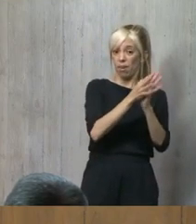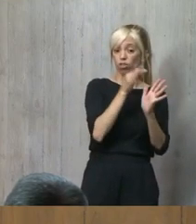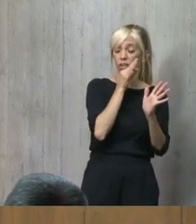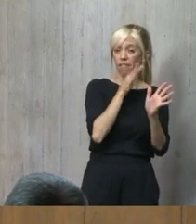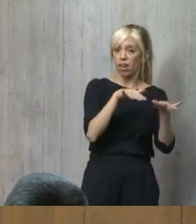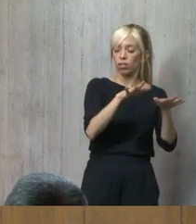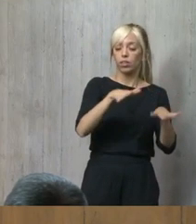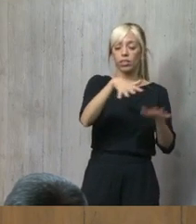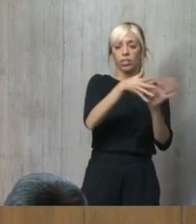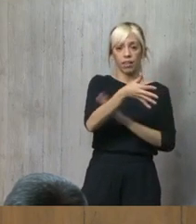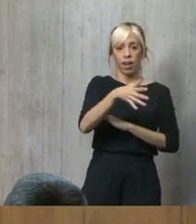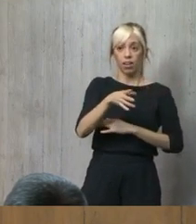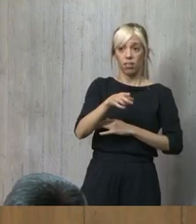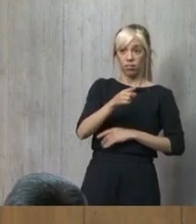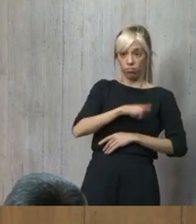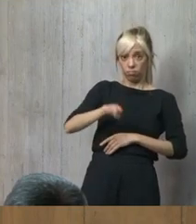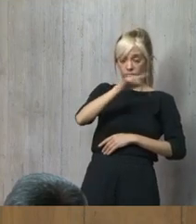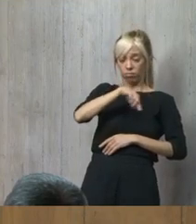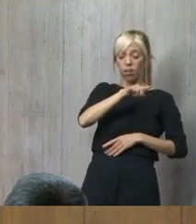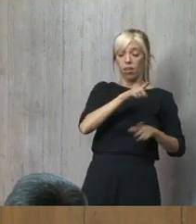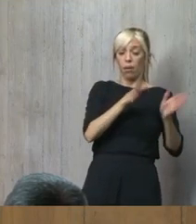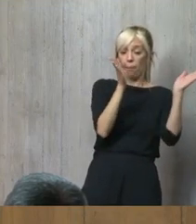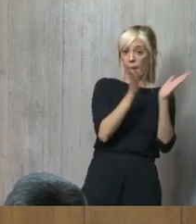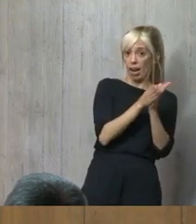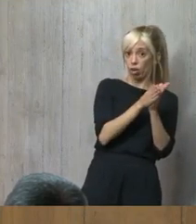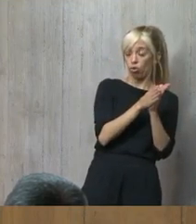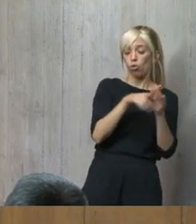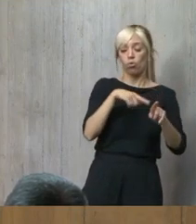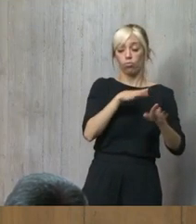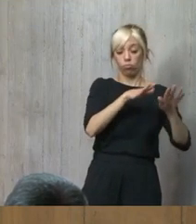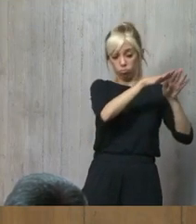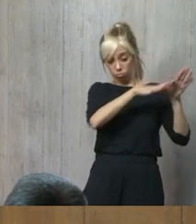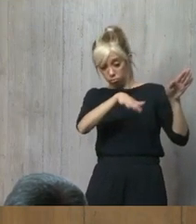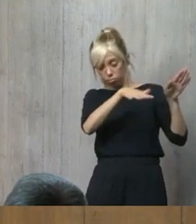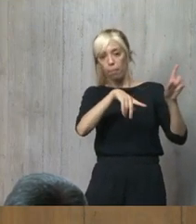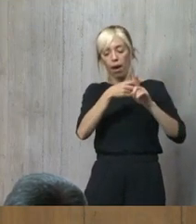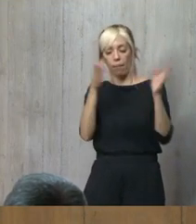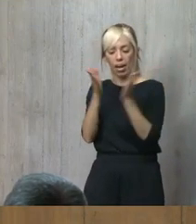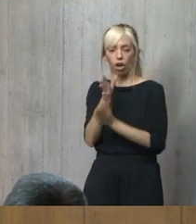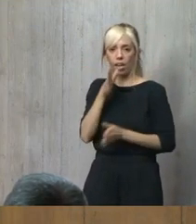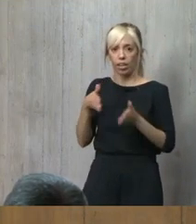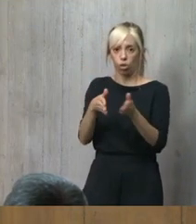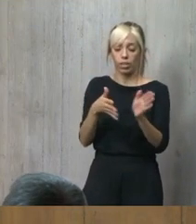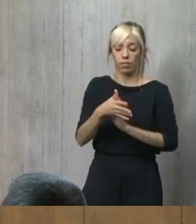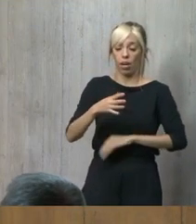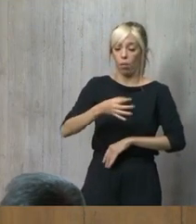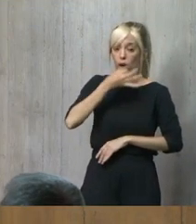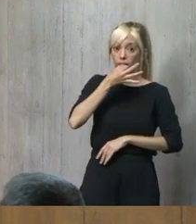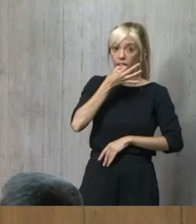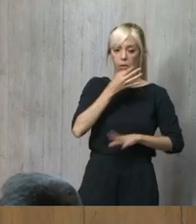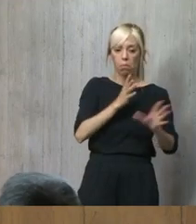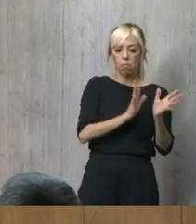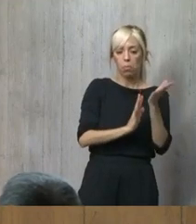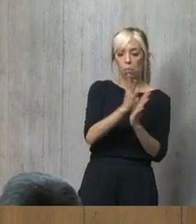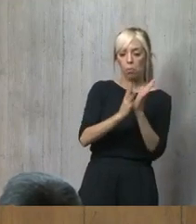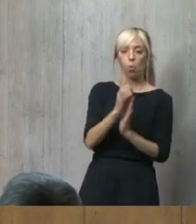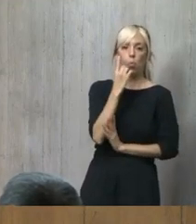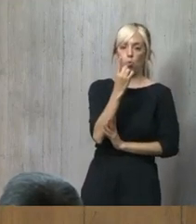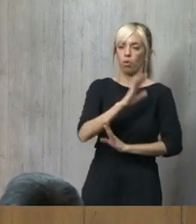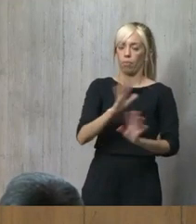que va desde los barrancos señalados hasta los barrancos del río, a la última hora de la tarde ya solamente se veían humo. Y lo que nos sigue